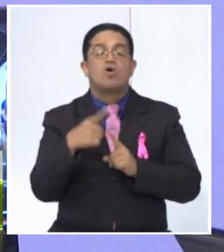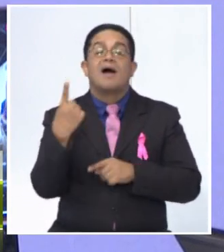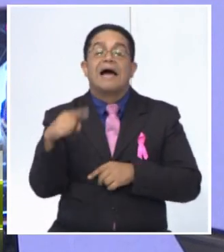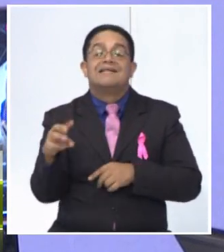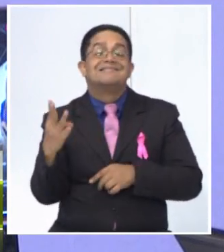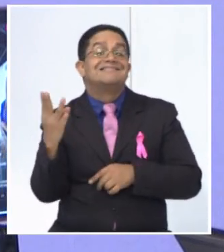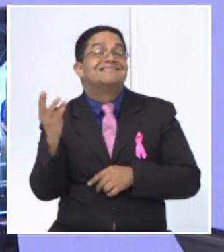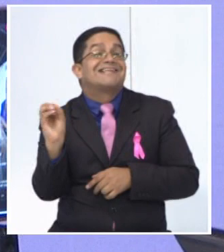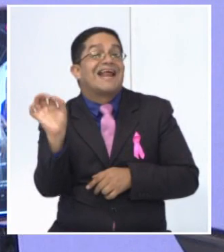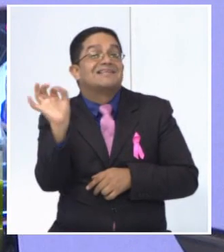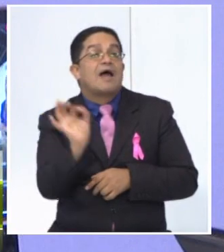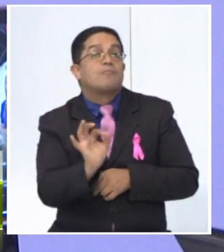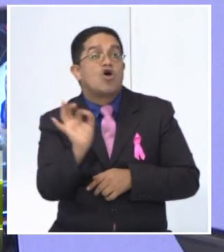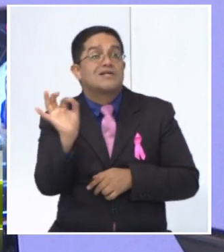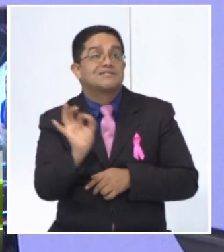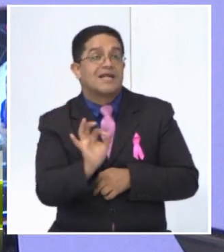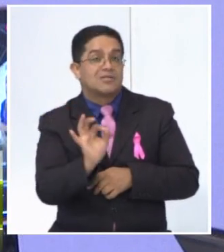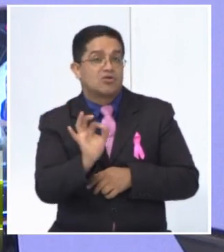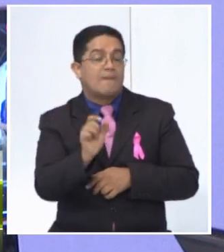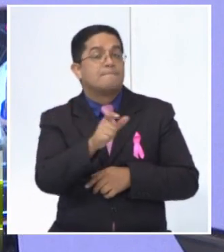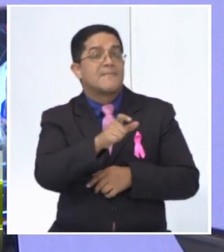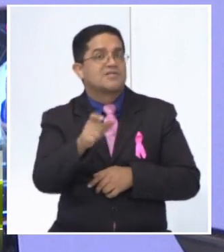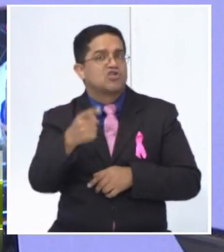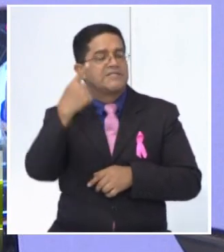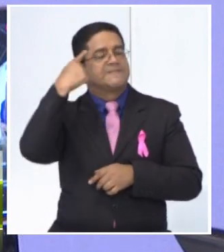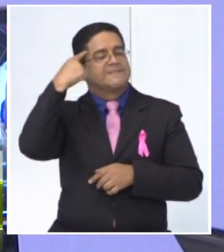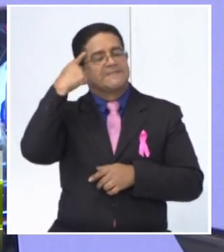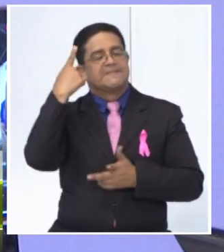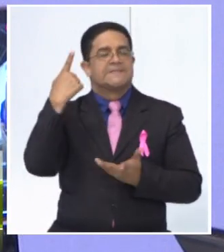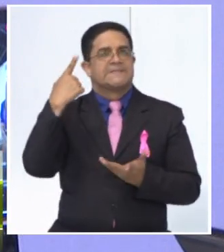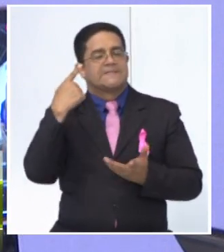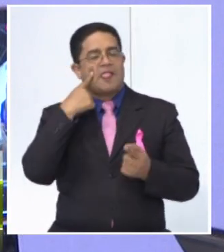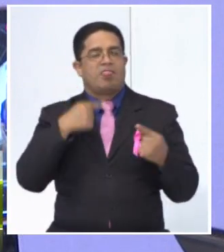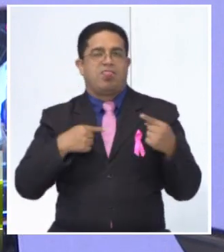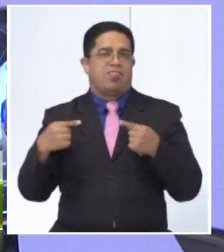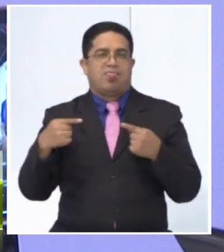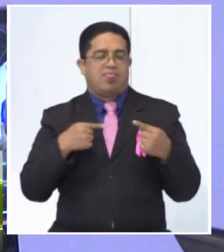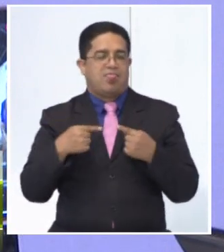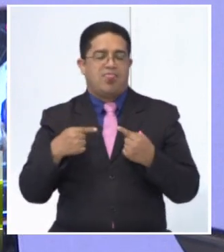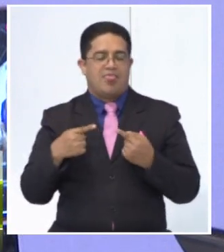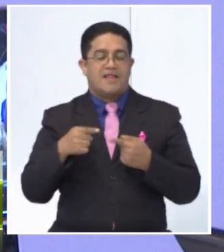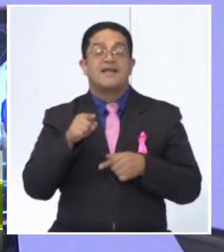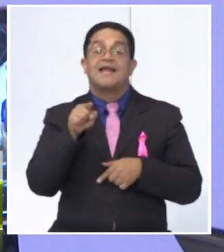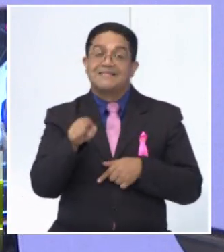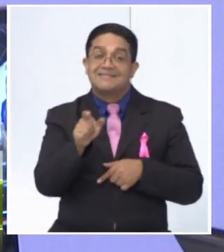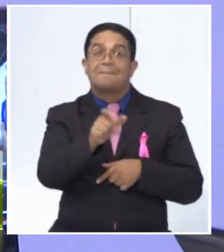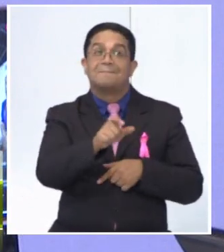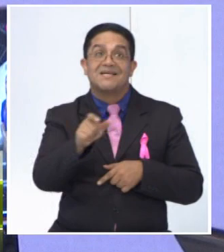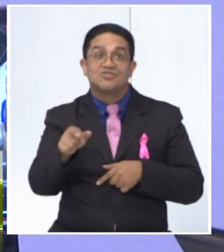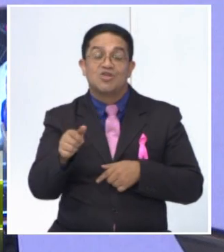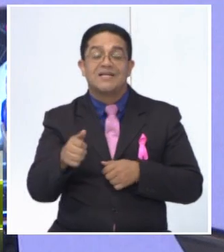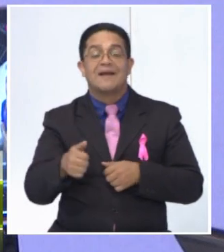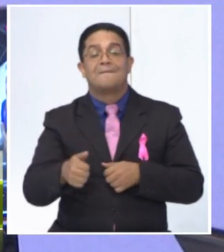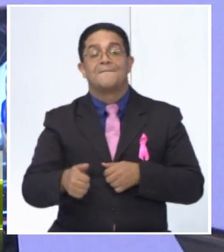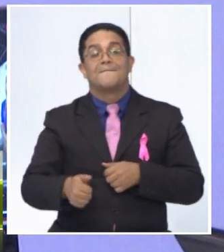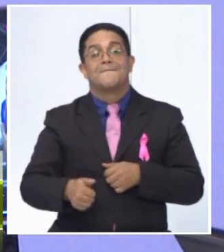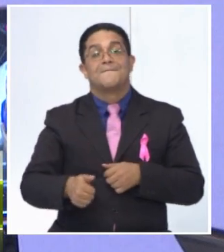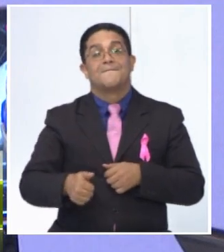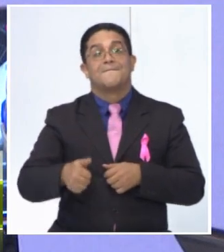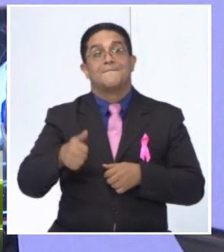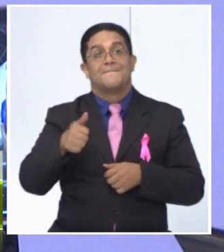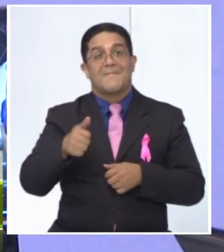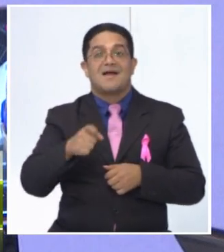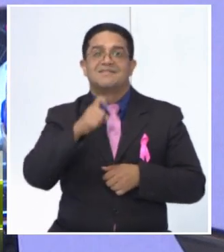30% de los pacientes que generalmente no se adapta a este diagnóstico y son estos pacientes los que es más importante